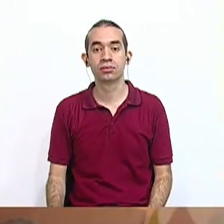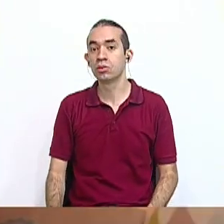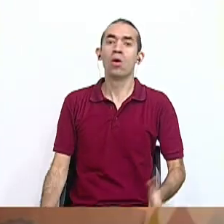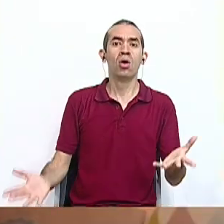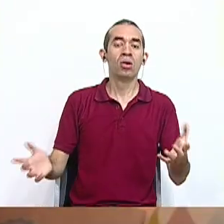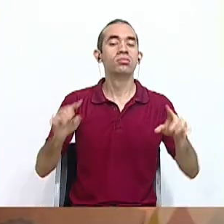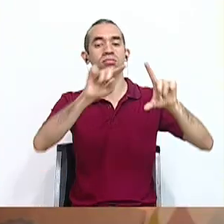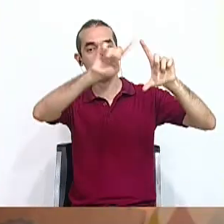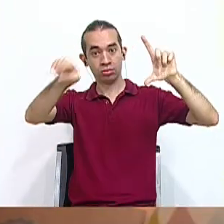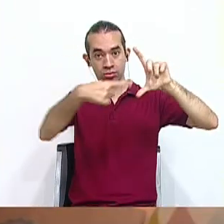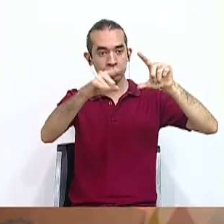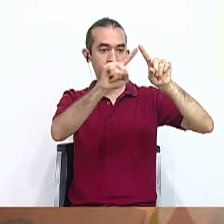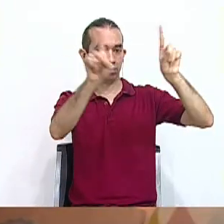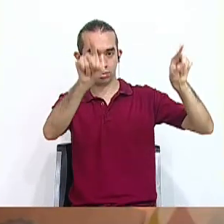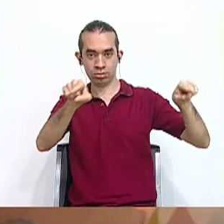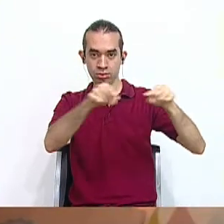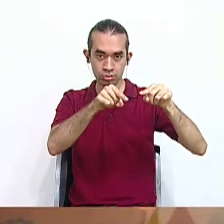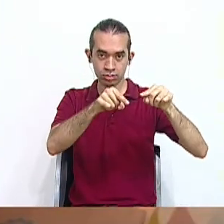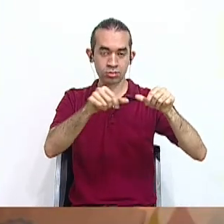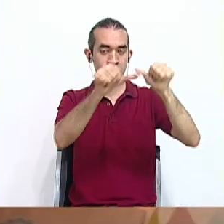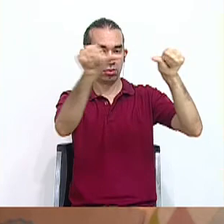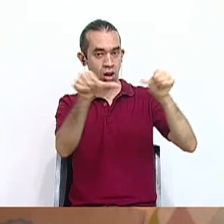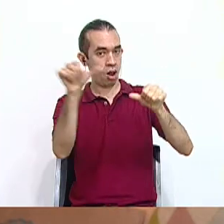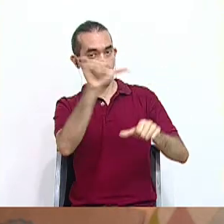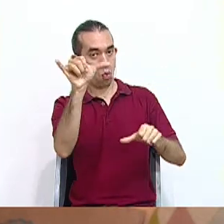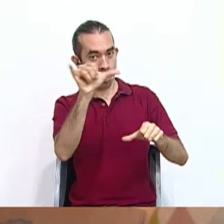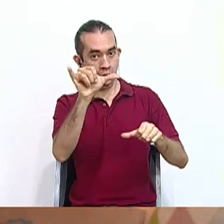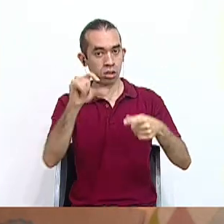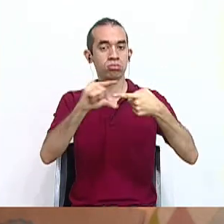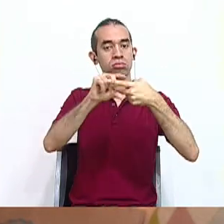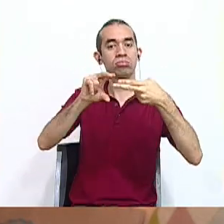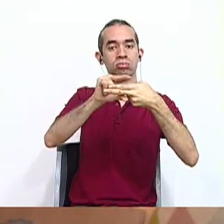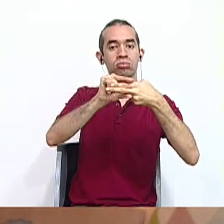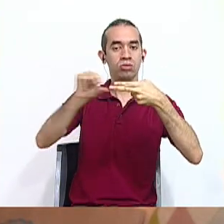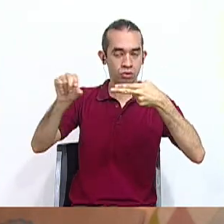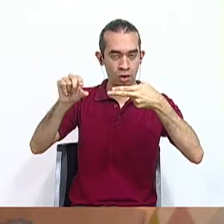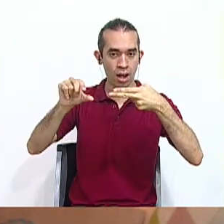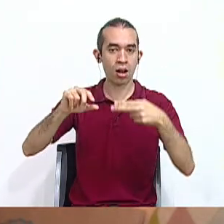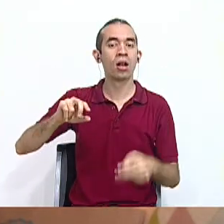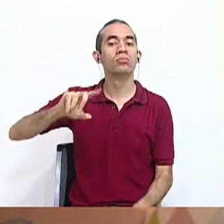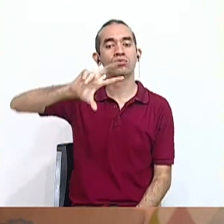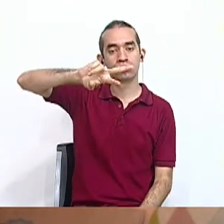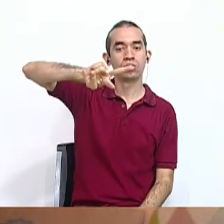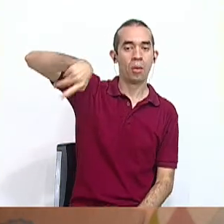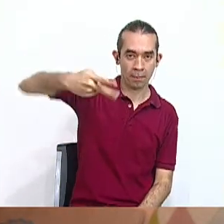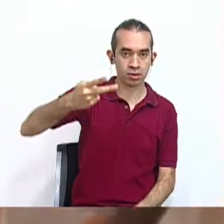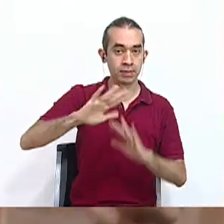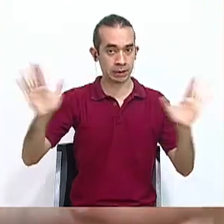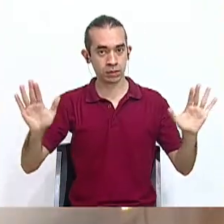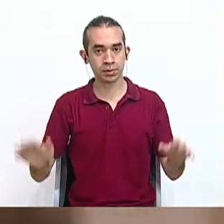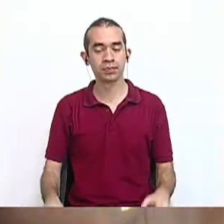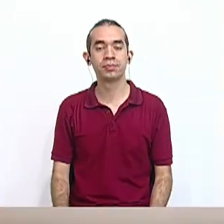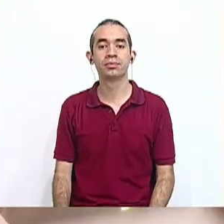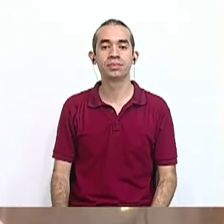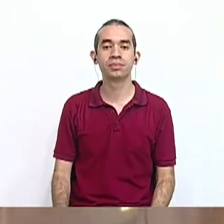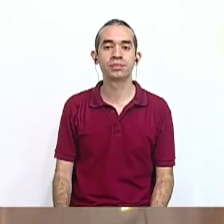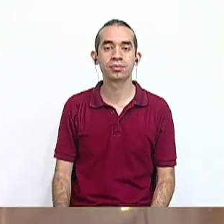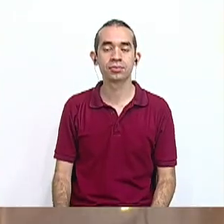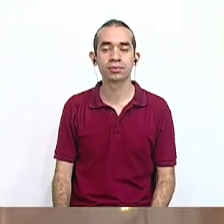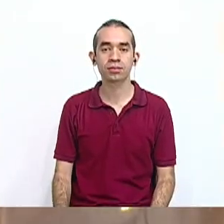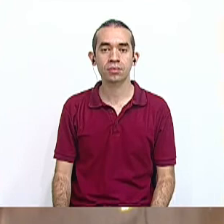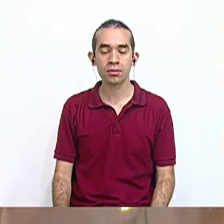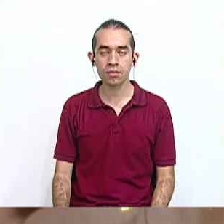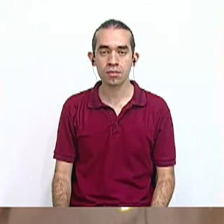Cómo construir un círculo que tenga la misma área de un cuadrado establecido utilizando regla y compás.